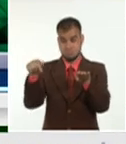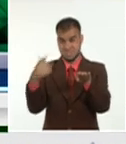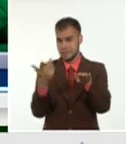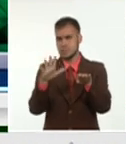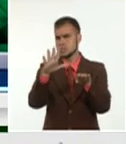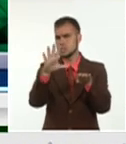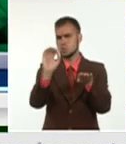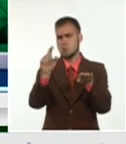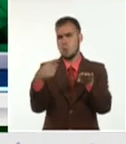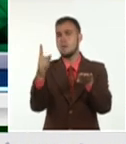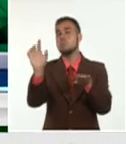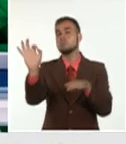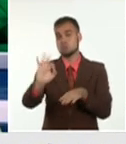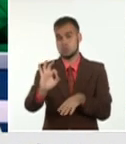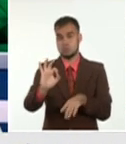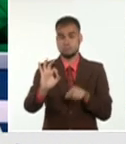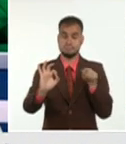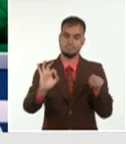50,1%.